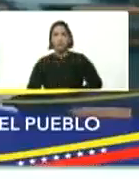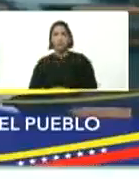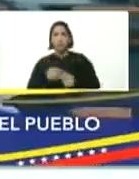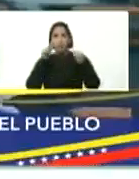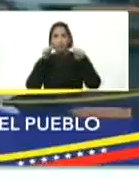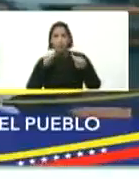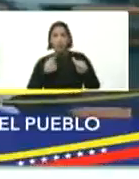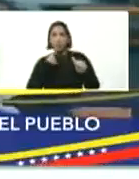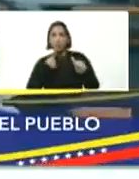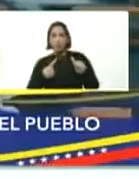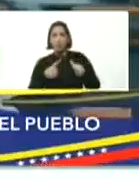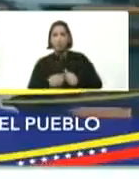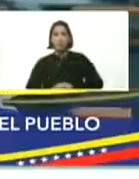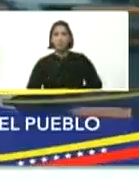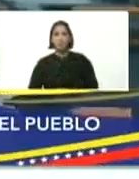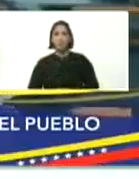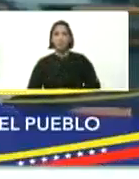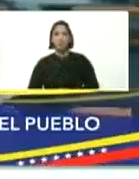dice,